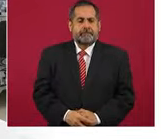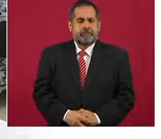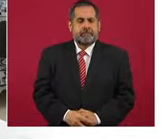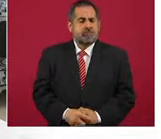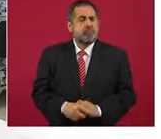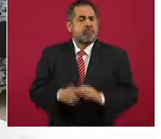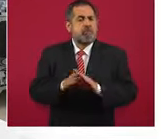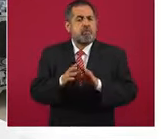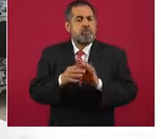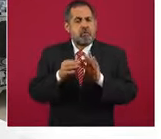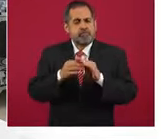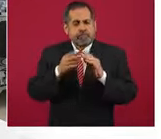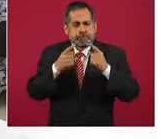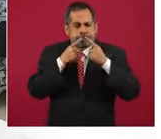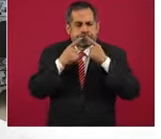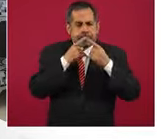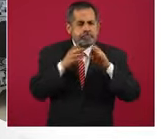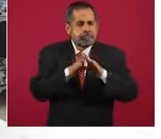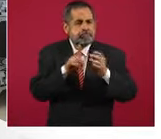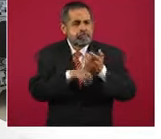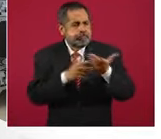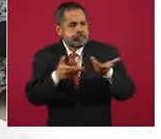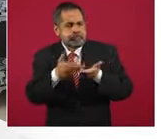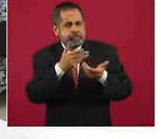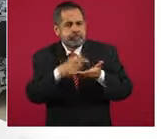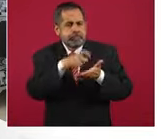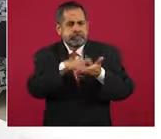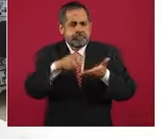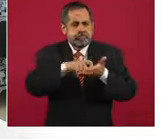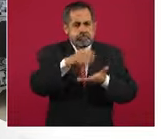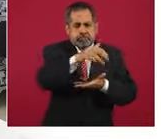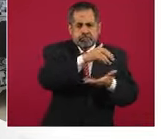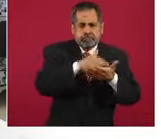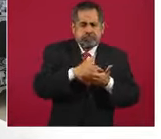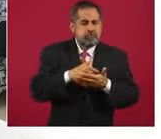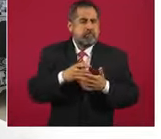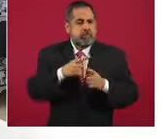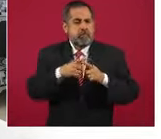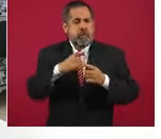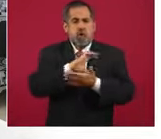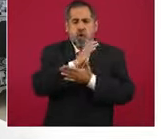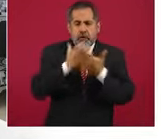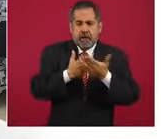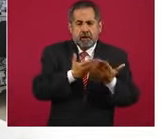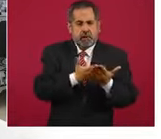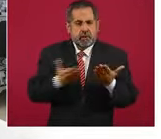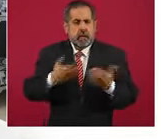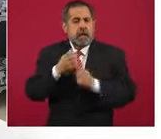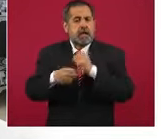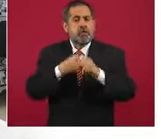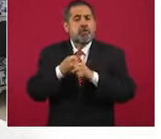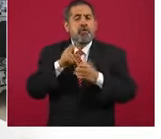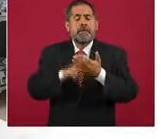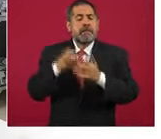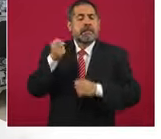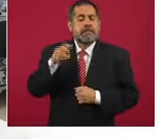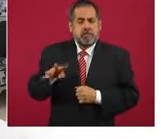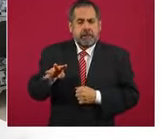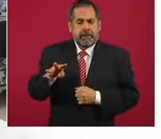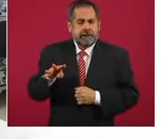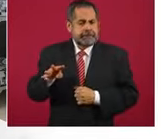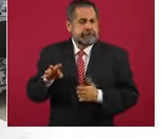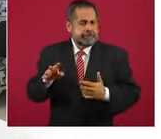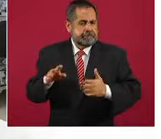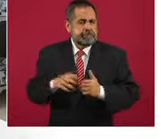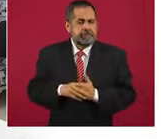que licitar, entonces algunas licitaciones se hicieron a fines del 2019, otras las